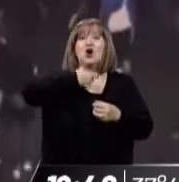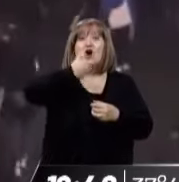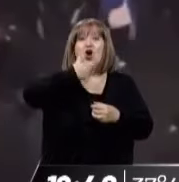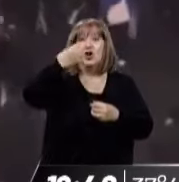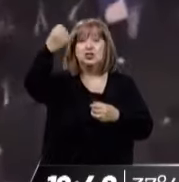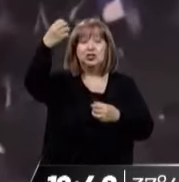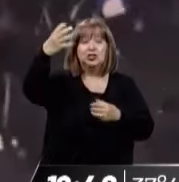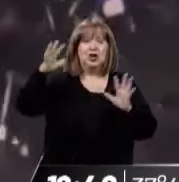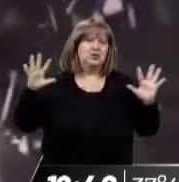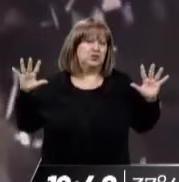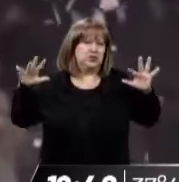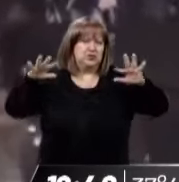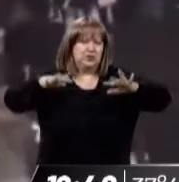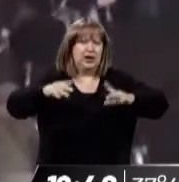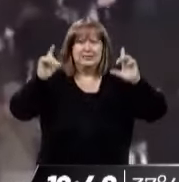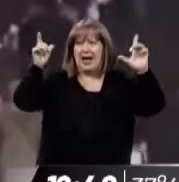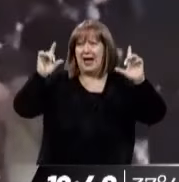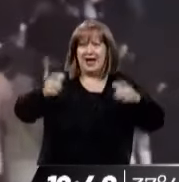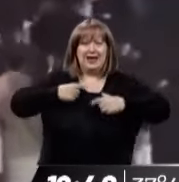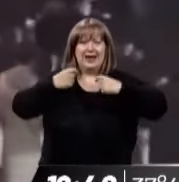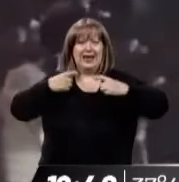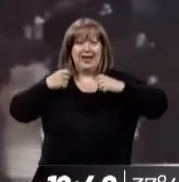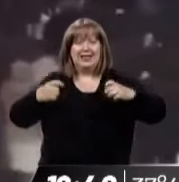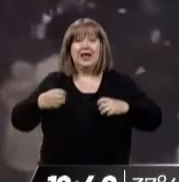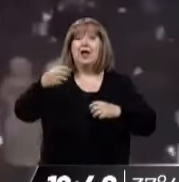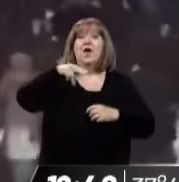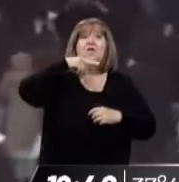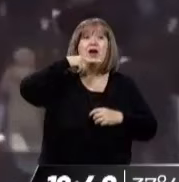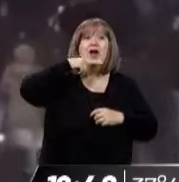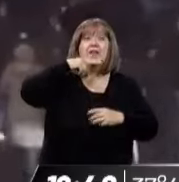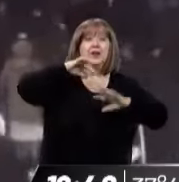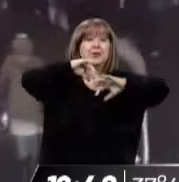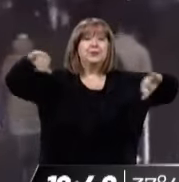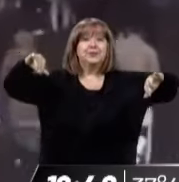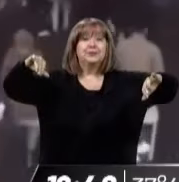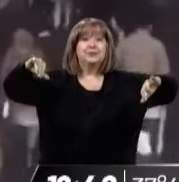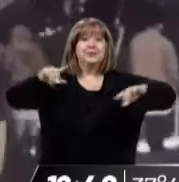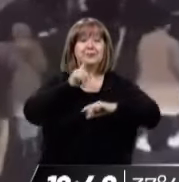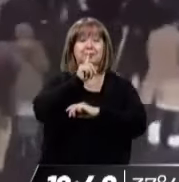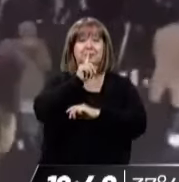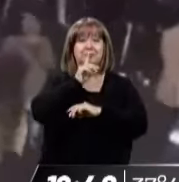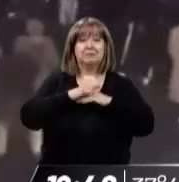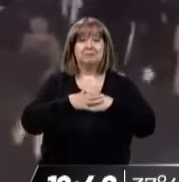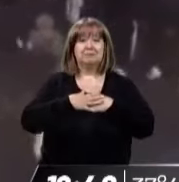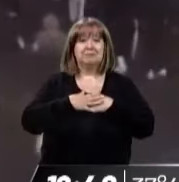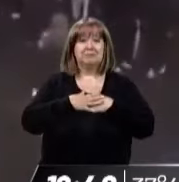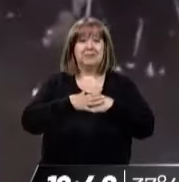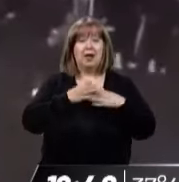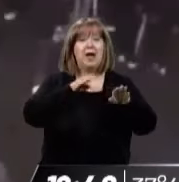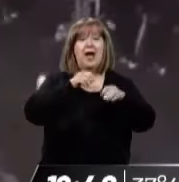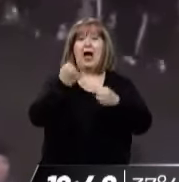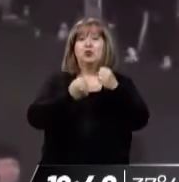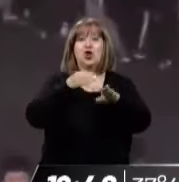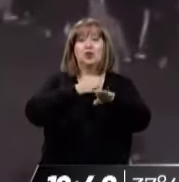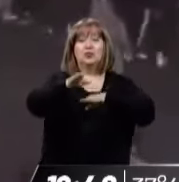rojo, cruzan la calle, festejan en la calle, pero cuando el semáforo da verde... todos otra vez a su lugar para que circule